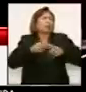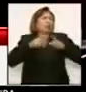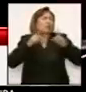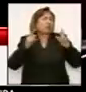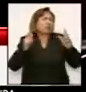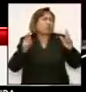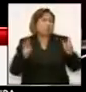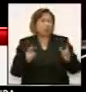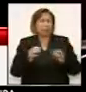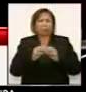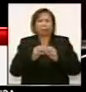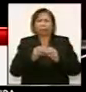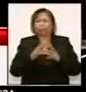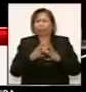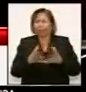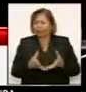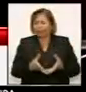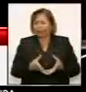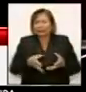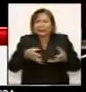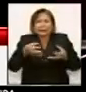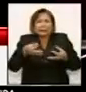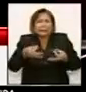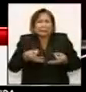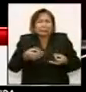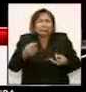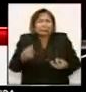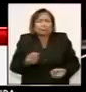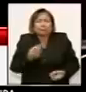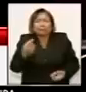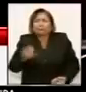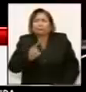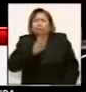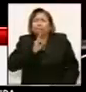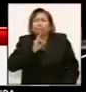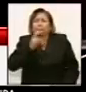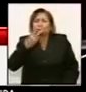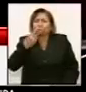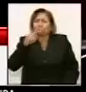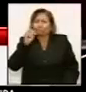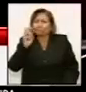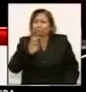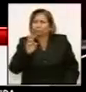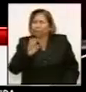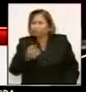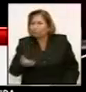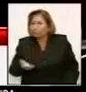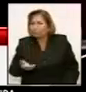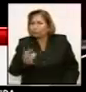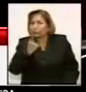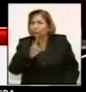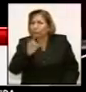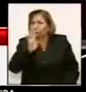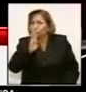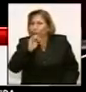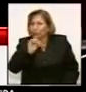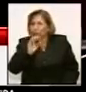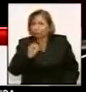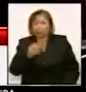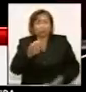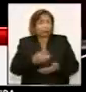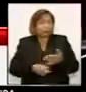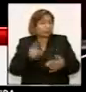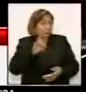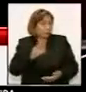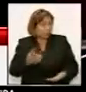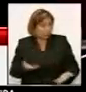gigantesca del planeta. Porque realmente, solo para que Estados Unidos haya cobrado 2.000 y pico millones de dólares por usar su banco, porque sí, para usar